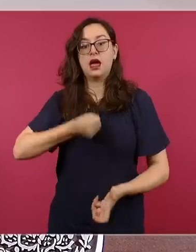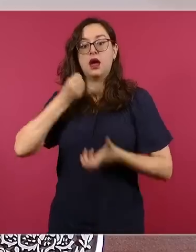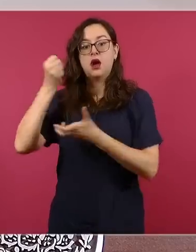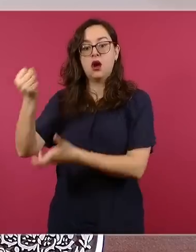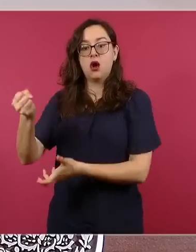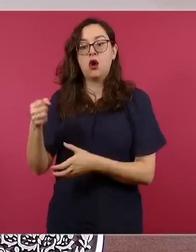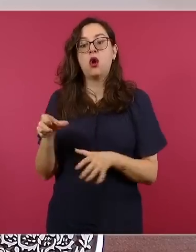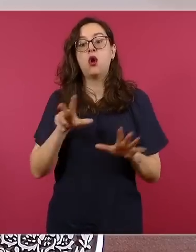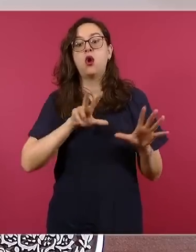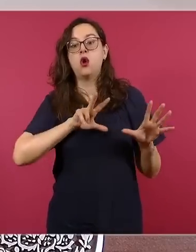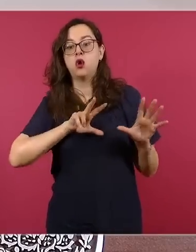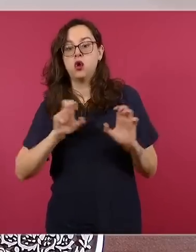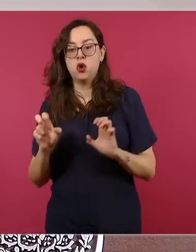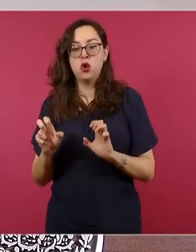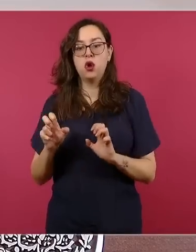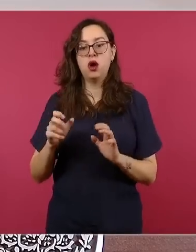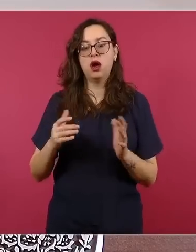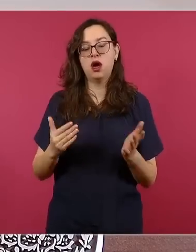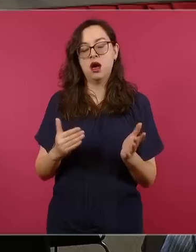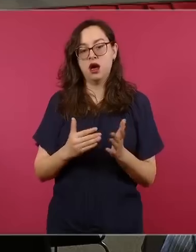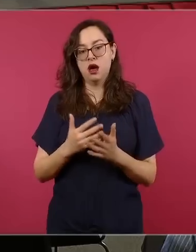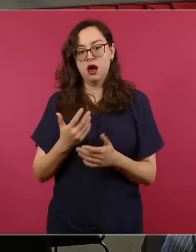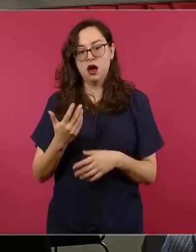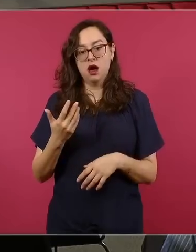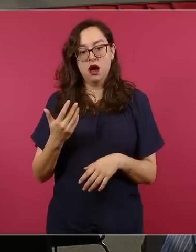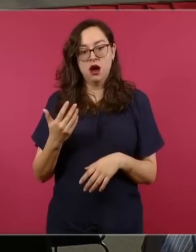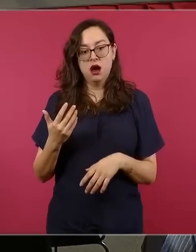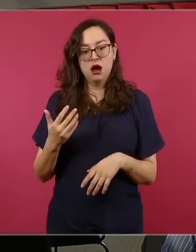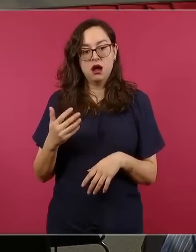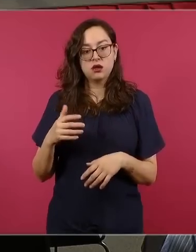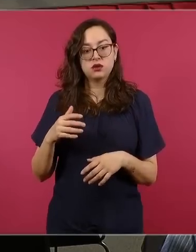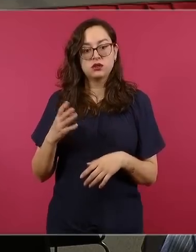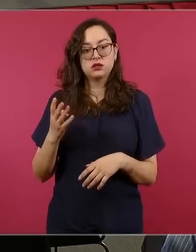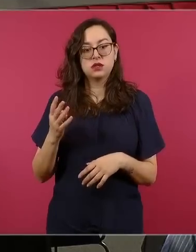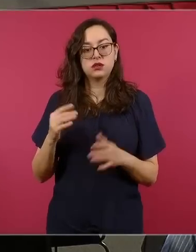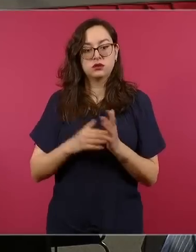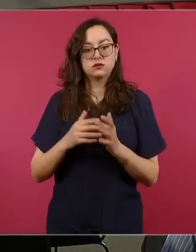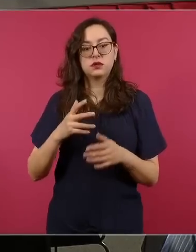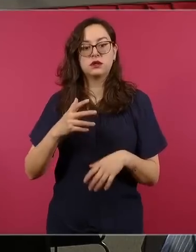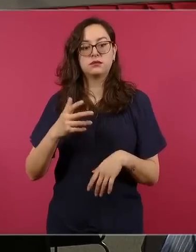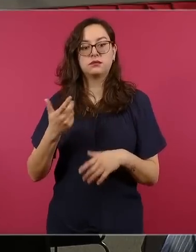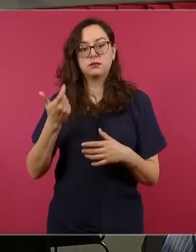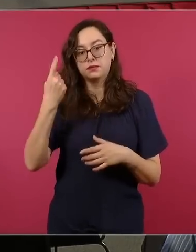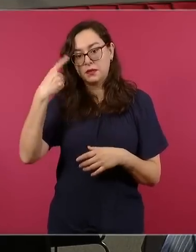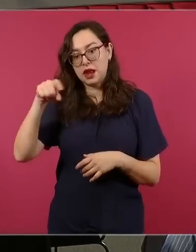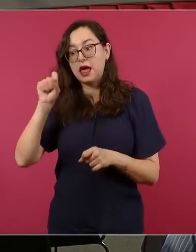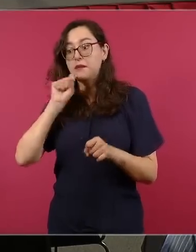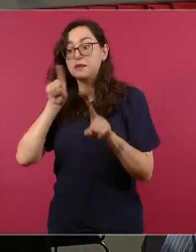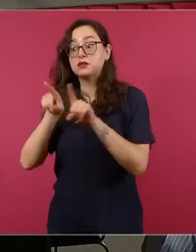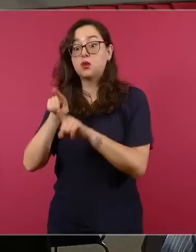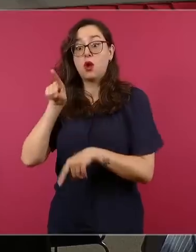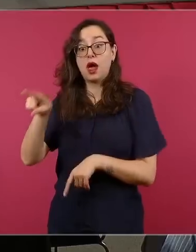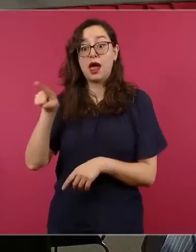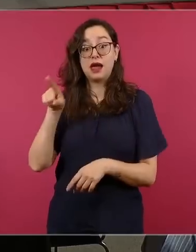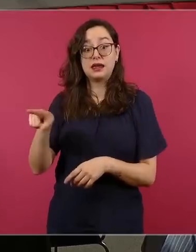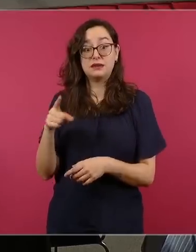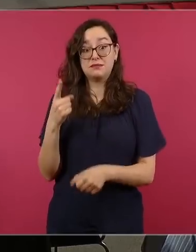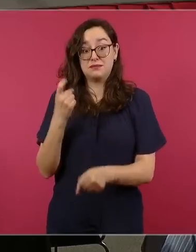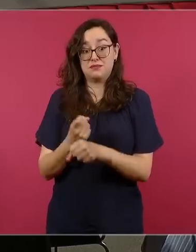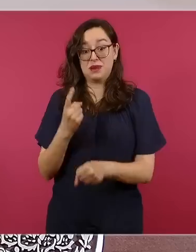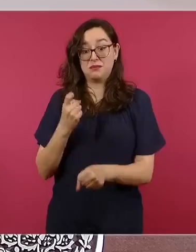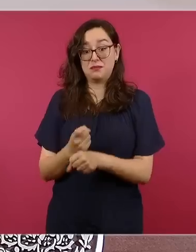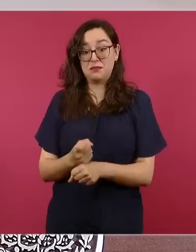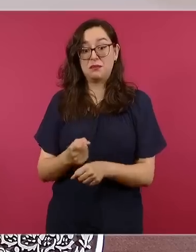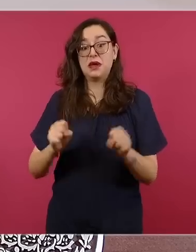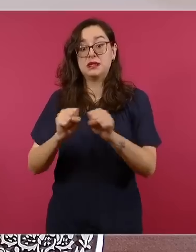millones de pesos, 90 camas que están operando desde entonces y también ahí está la primer sala de hemodinamia del estado de Tlaxcala por parte